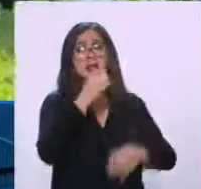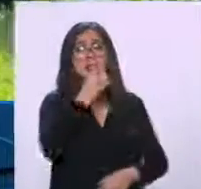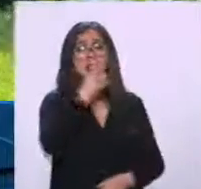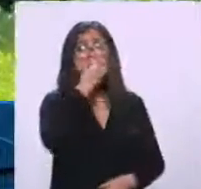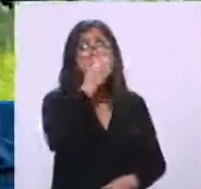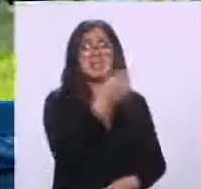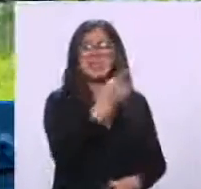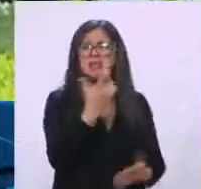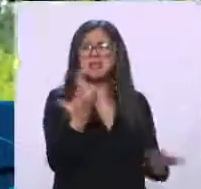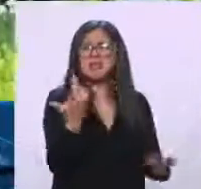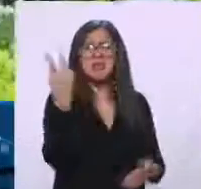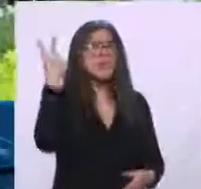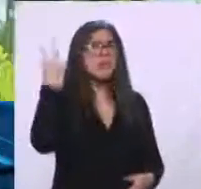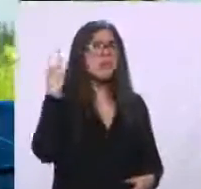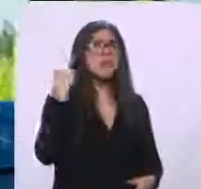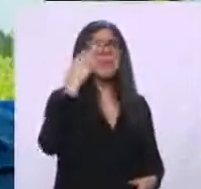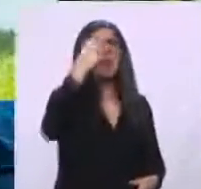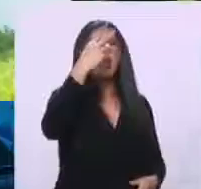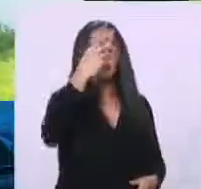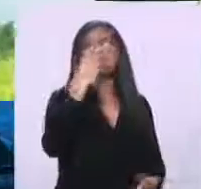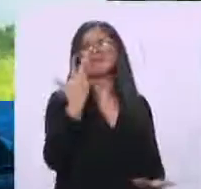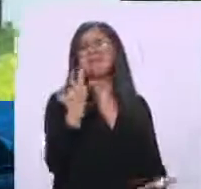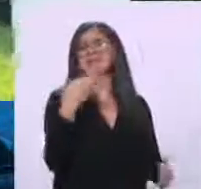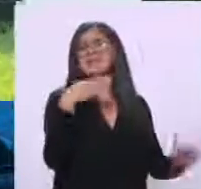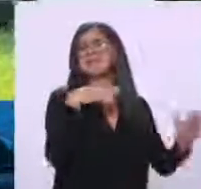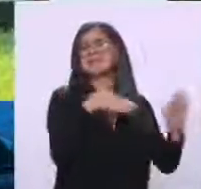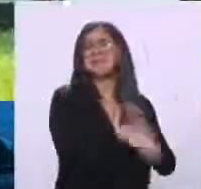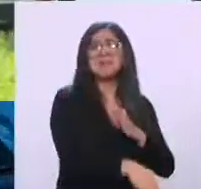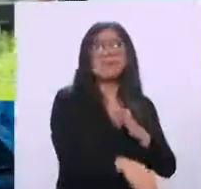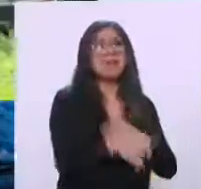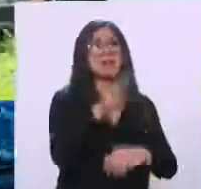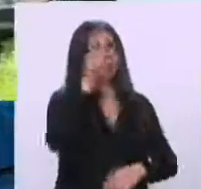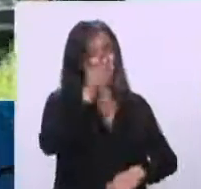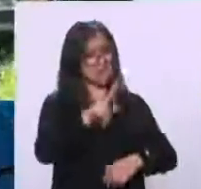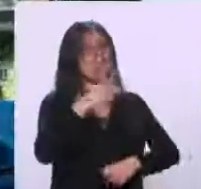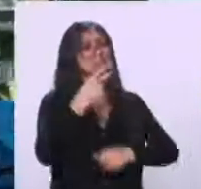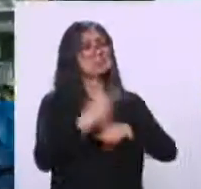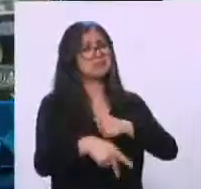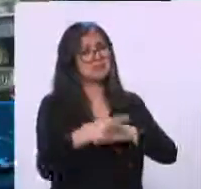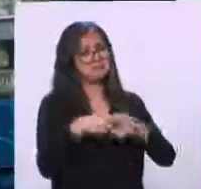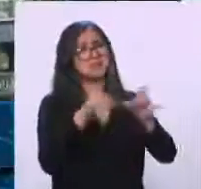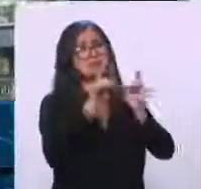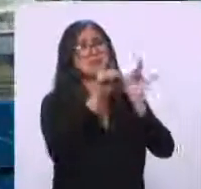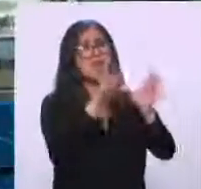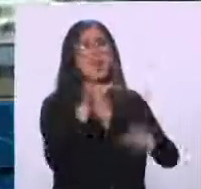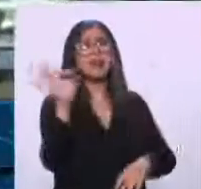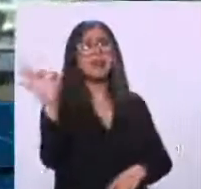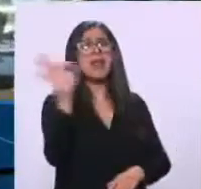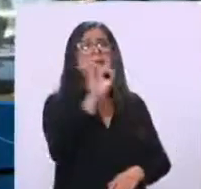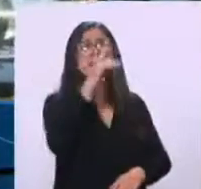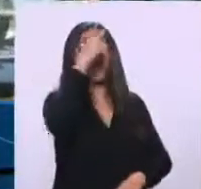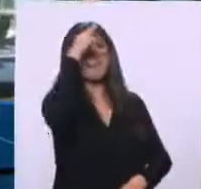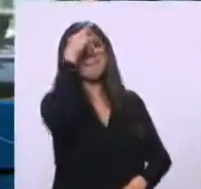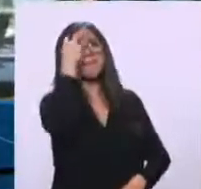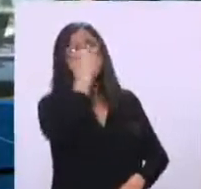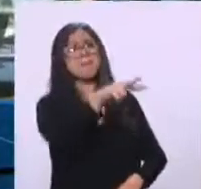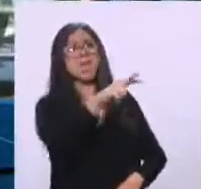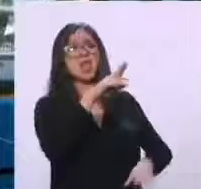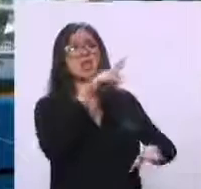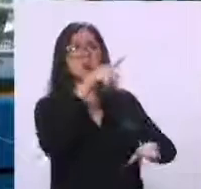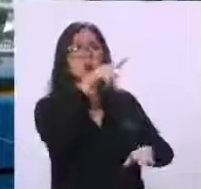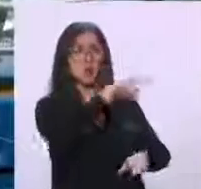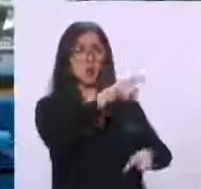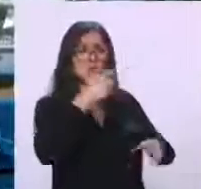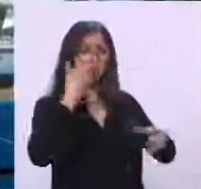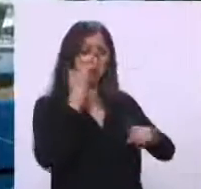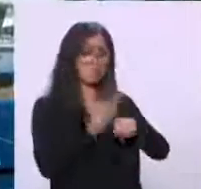el viaje sería un gran fracaso, que había muchos riesgos, que México podía ser humillado, que no se le ocurriera